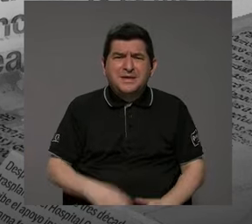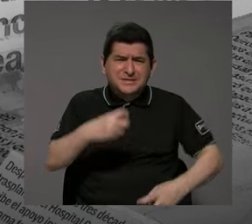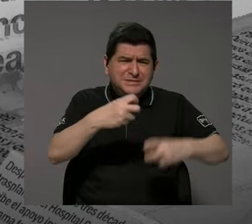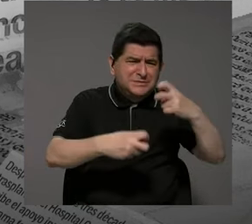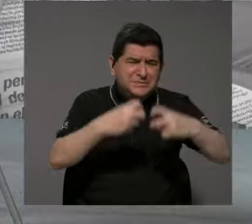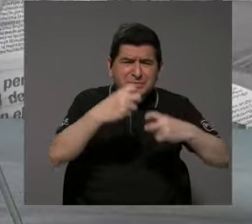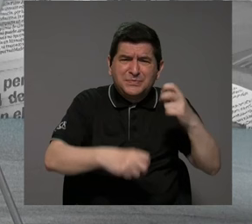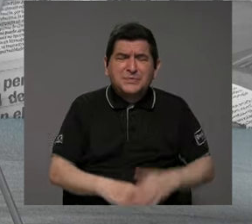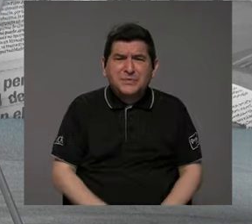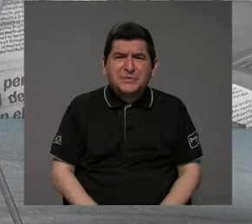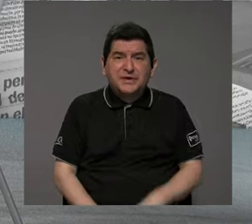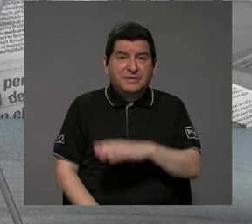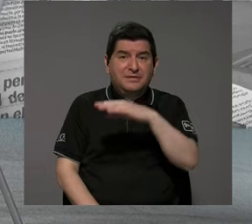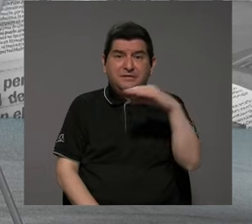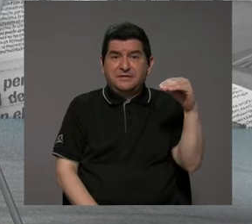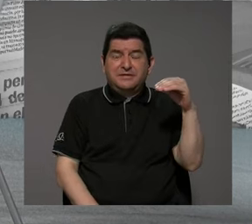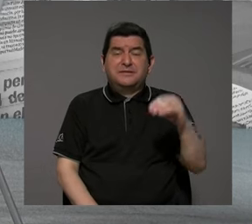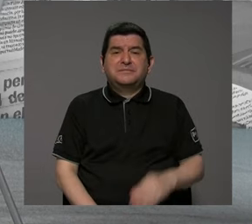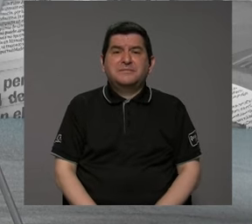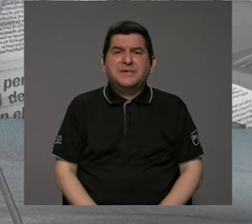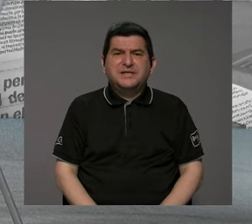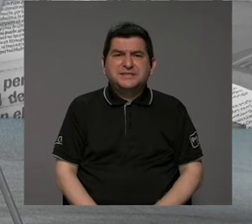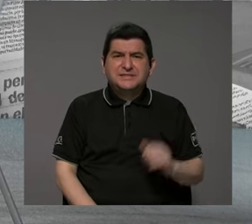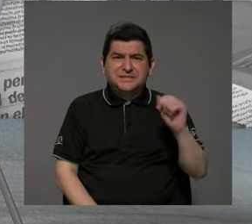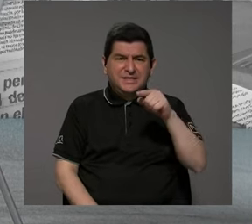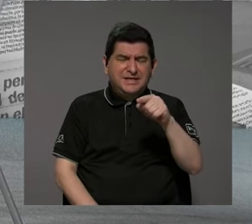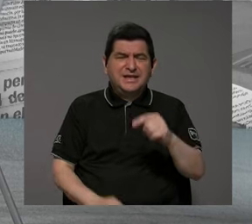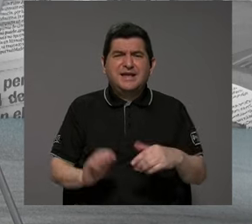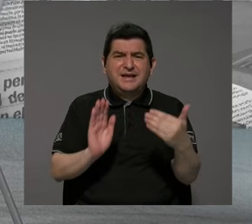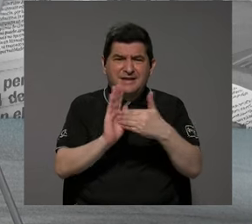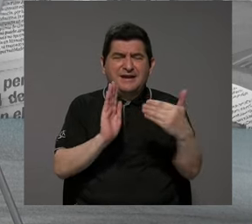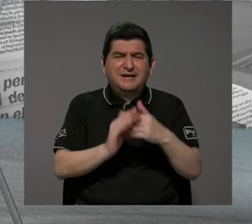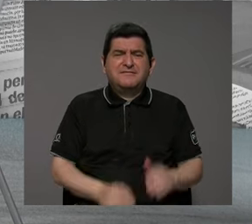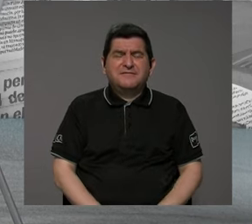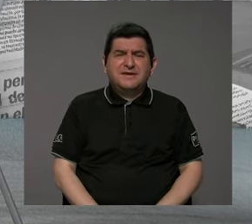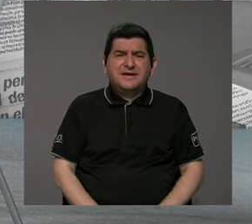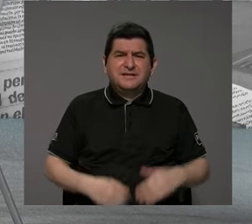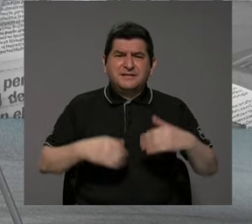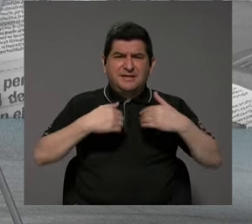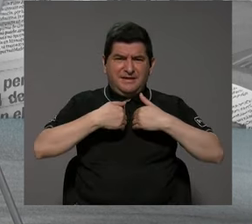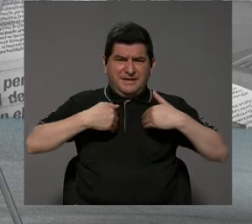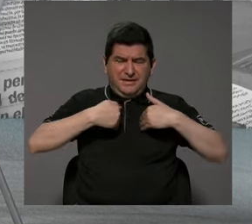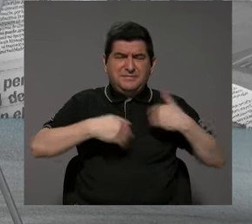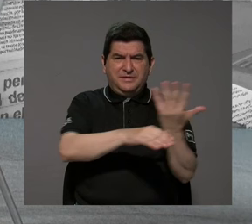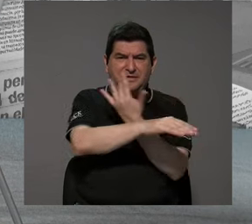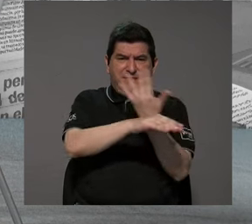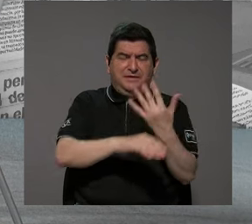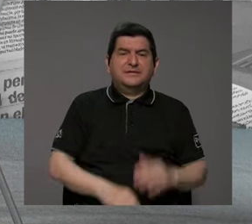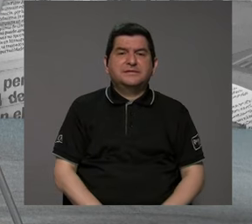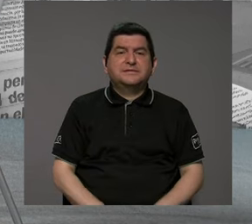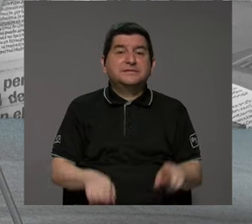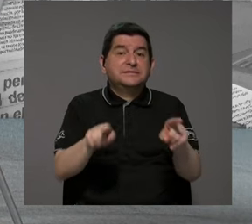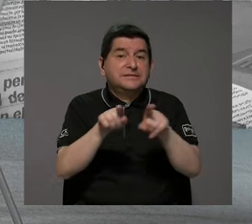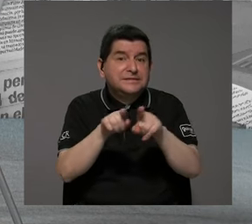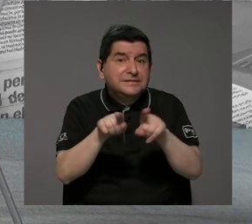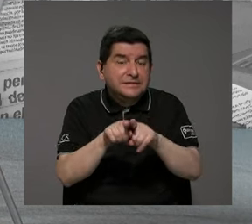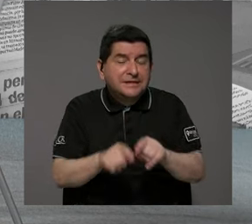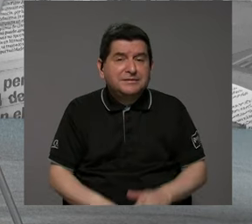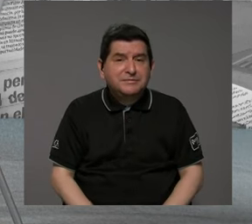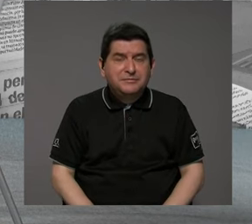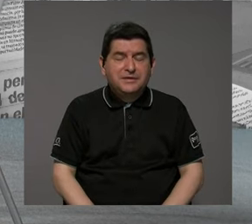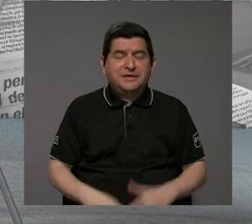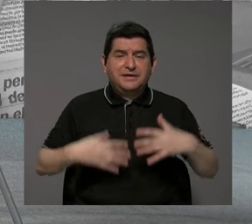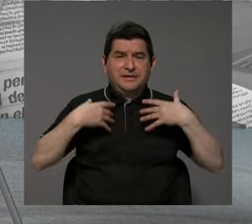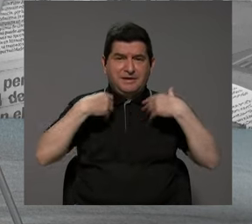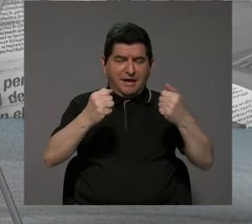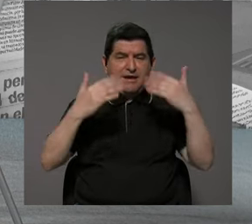flora y fauna esos S como los principales eh Y por supuesto las presas Verdad que es que es otro factor importante Entonces eso en términos